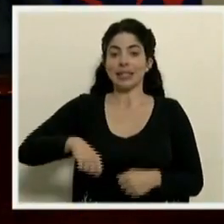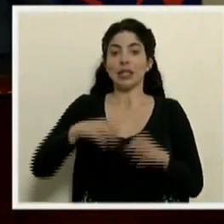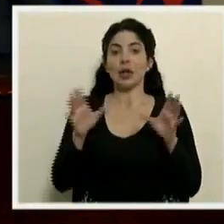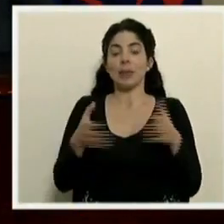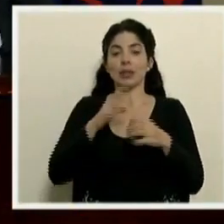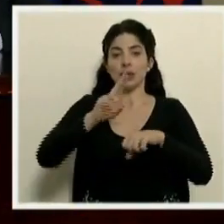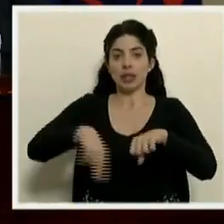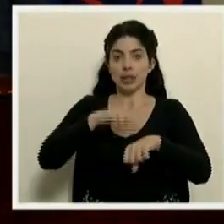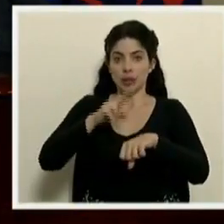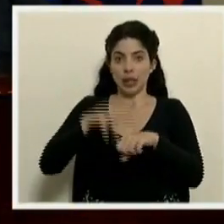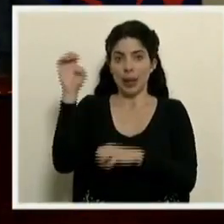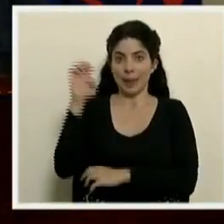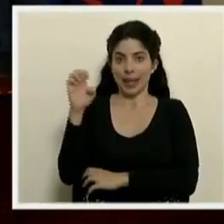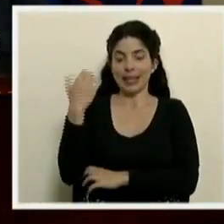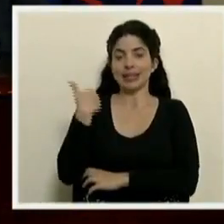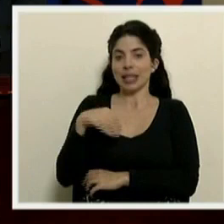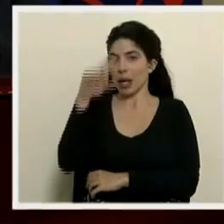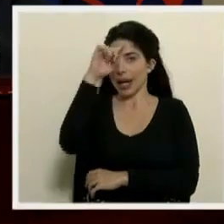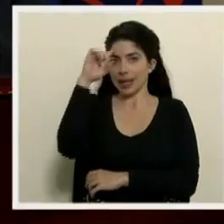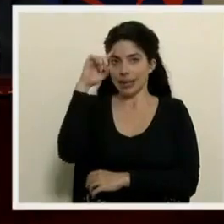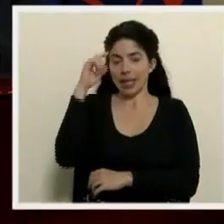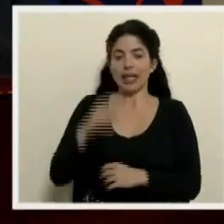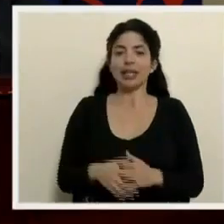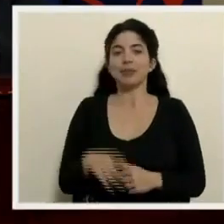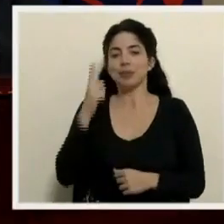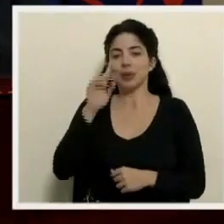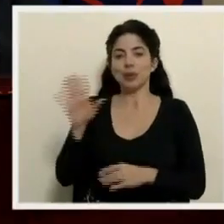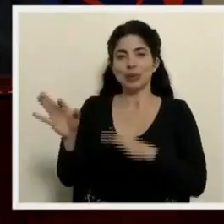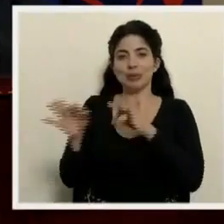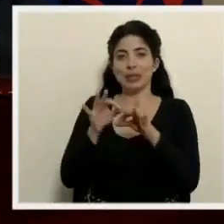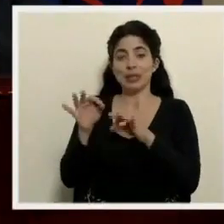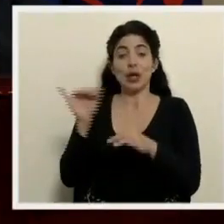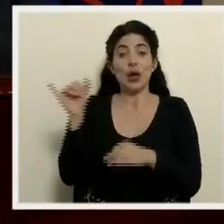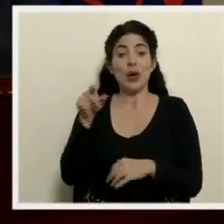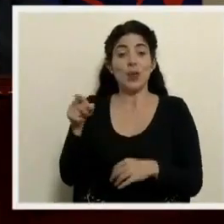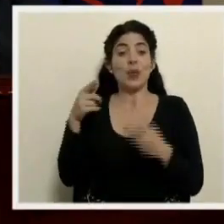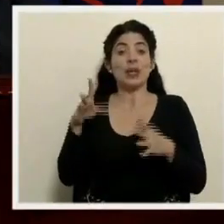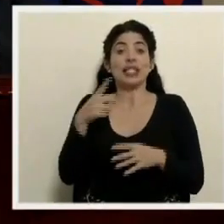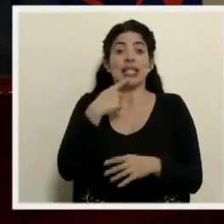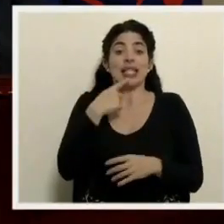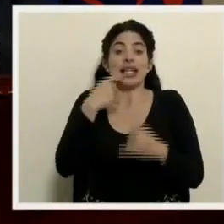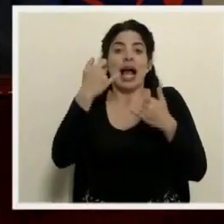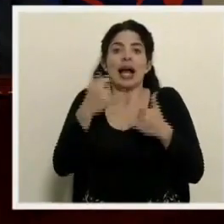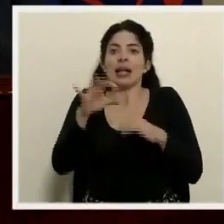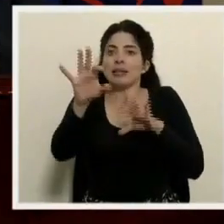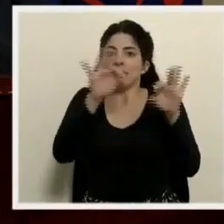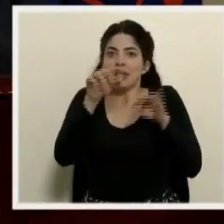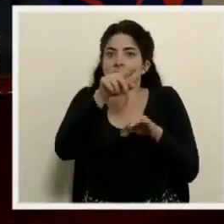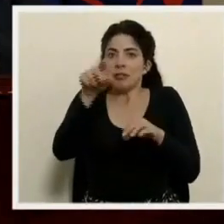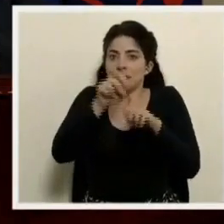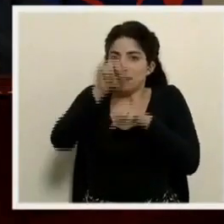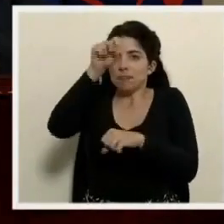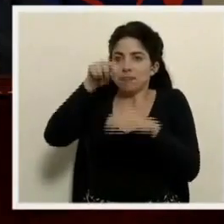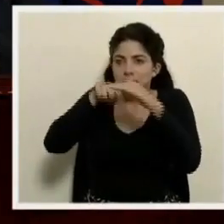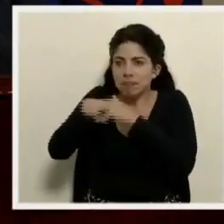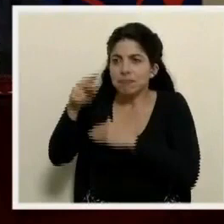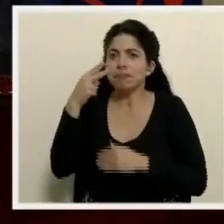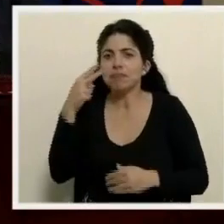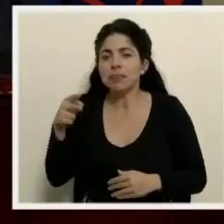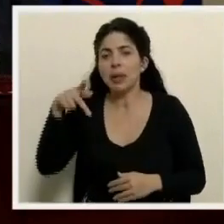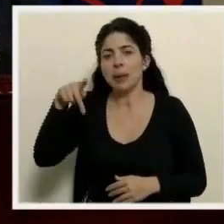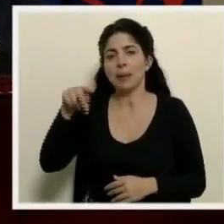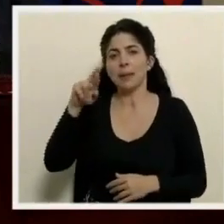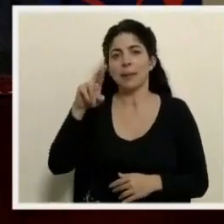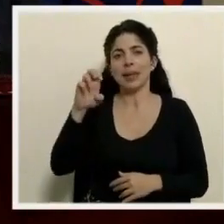Comisión Nacional de Emergencias, el señor Alexander Solís, por el detalle. Y como él lo indicó, los invitamos a visitar el sitio presidencia